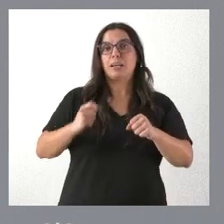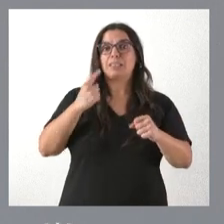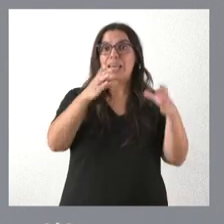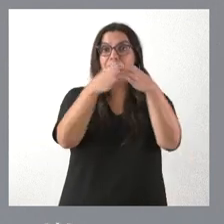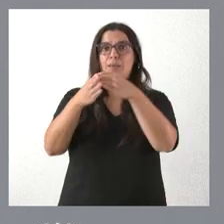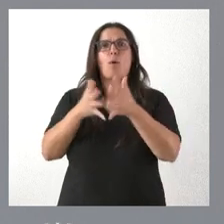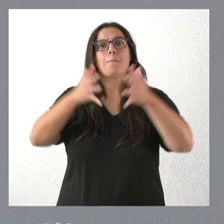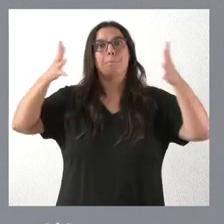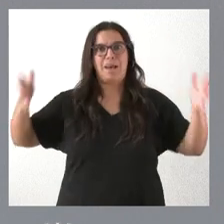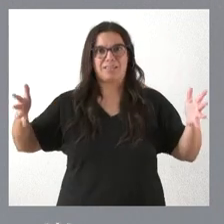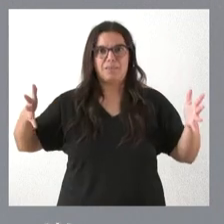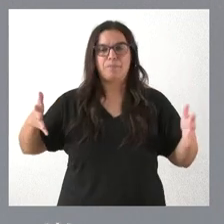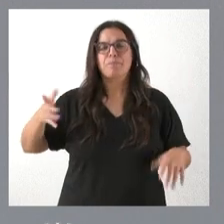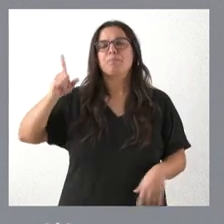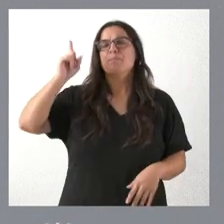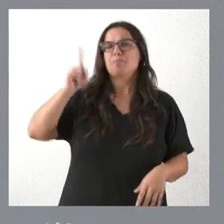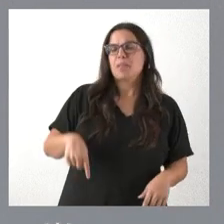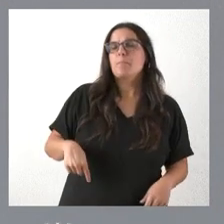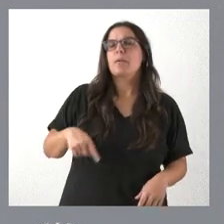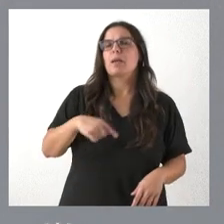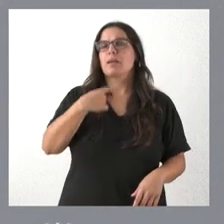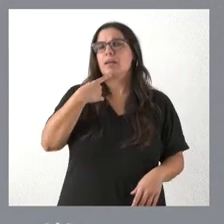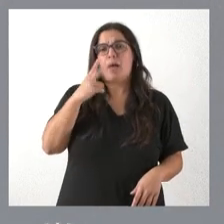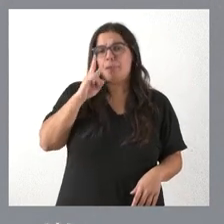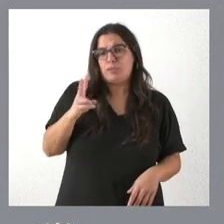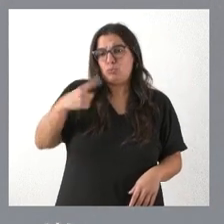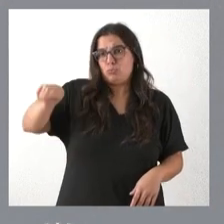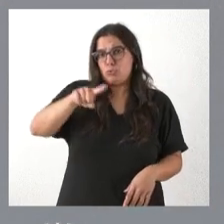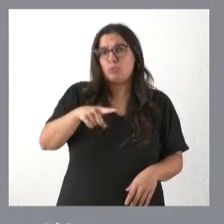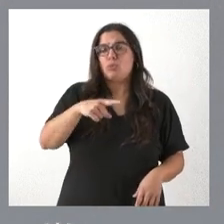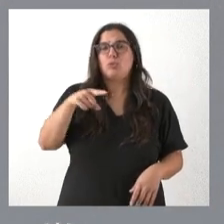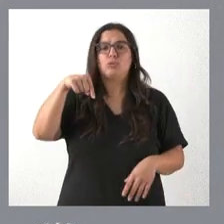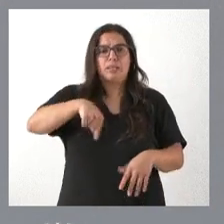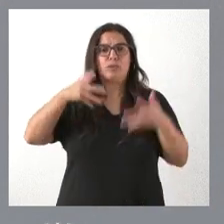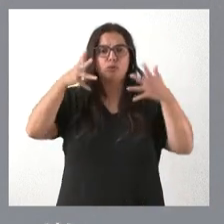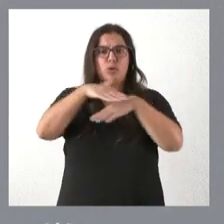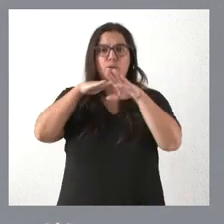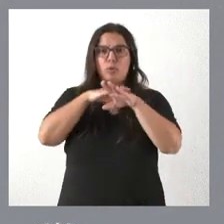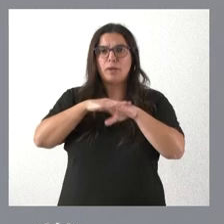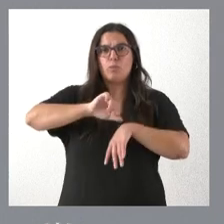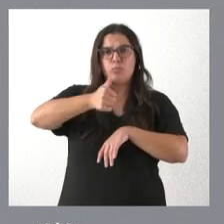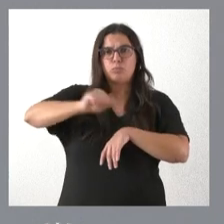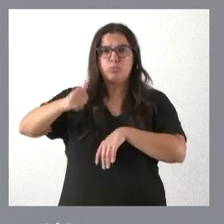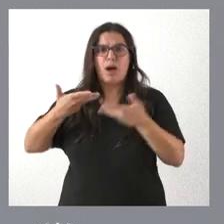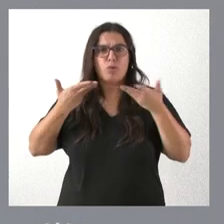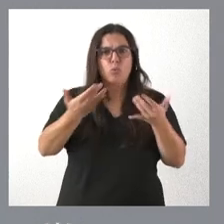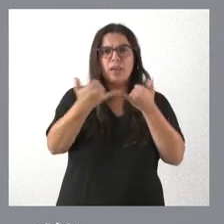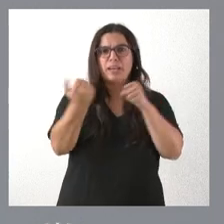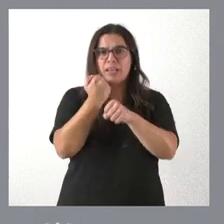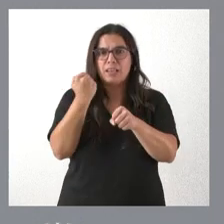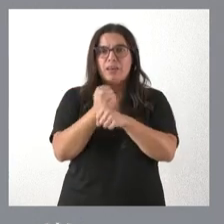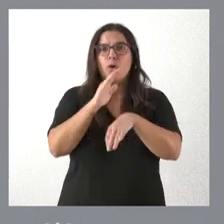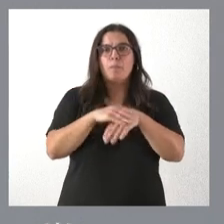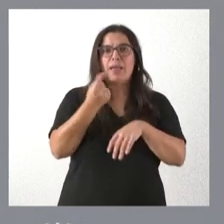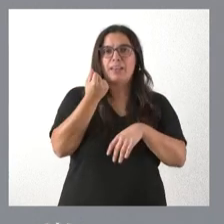equipos habrán visto ustedes que en muchos consejos de gobierno de Castilla y león hemos venido trayendo ayuda líneas de trabajo que venían a ampliar las